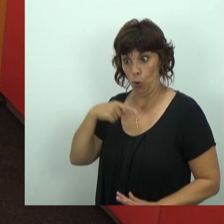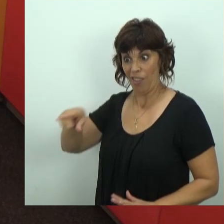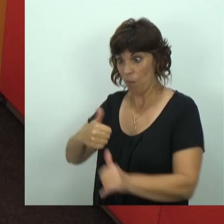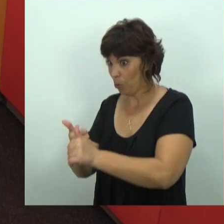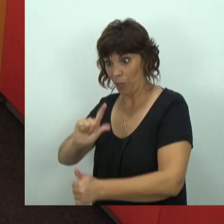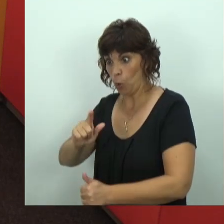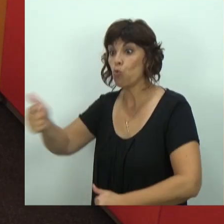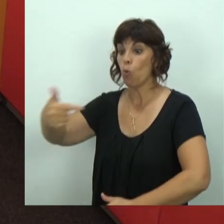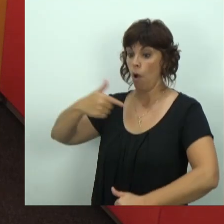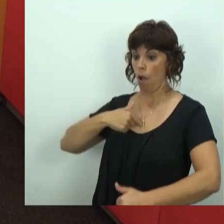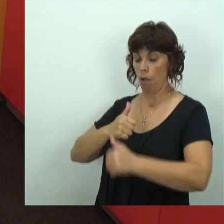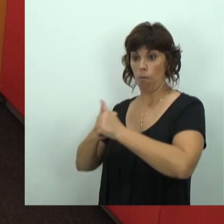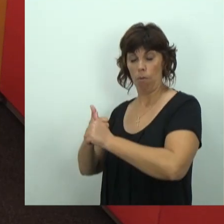ti.